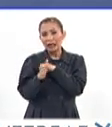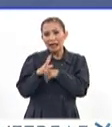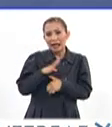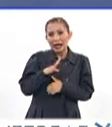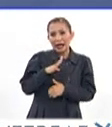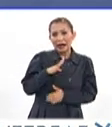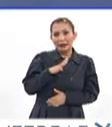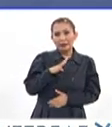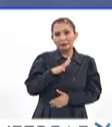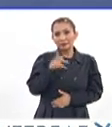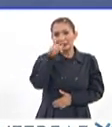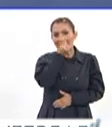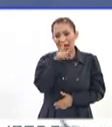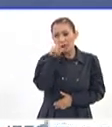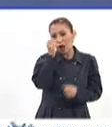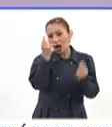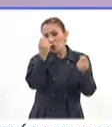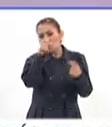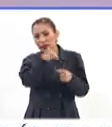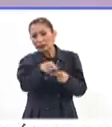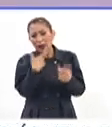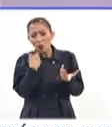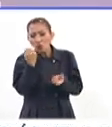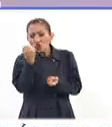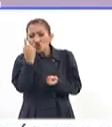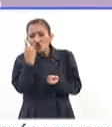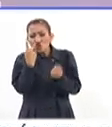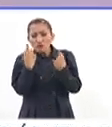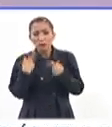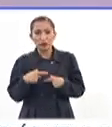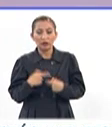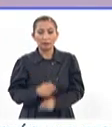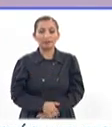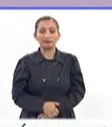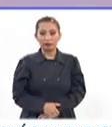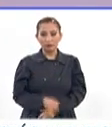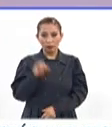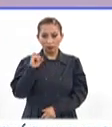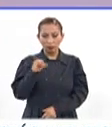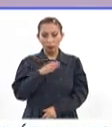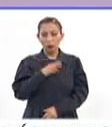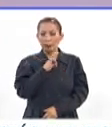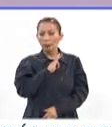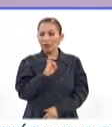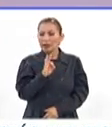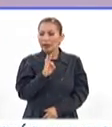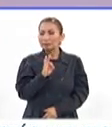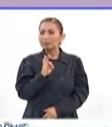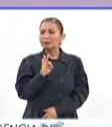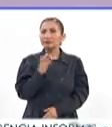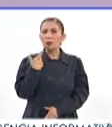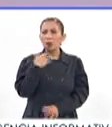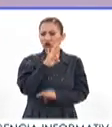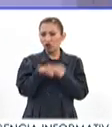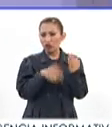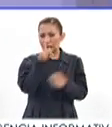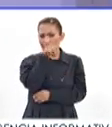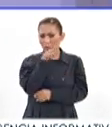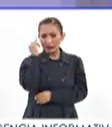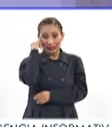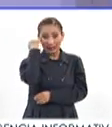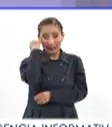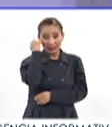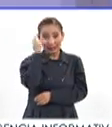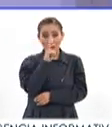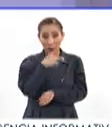hay lenguas que se hablan ya por muy pocas personas. Sí, bueno, podríamos decir que todas las lenguas indígenas